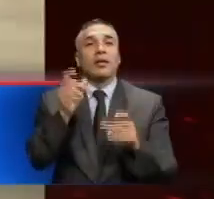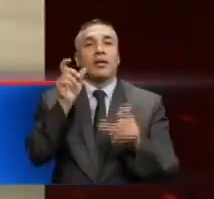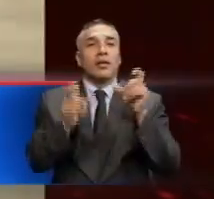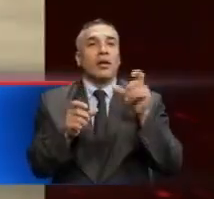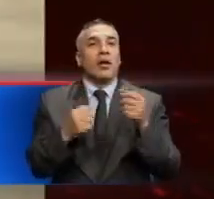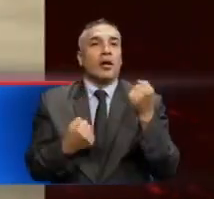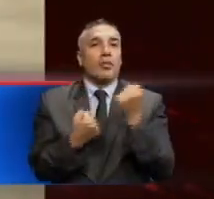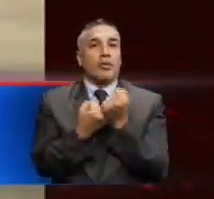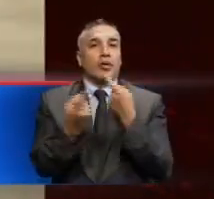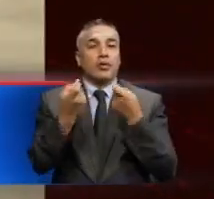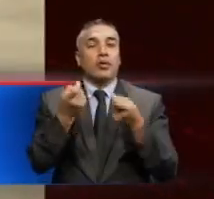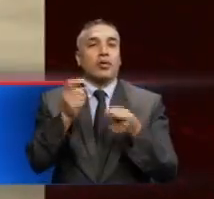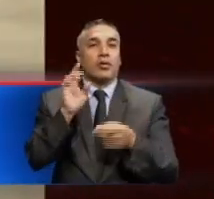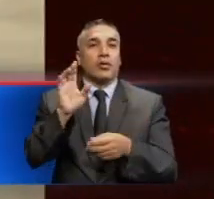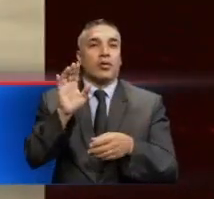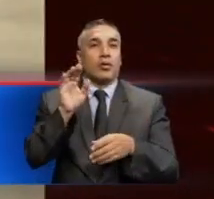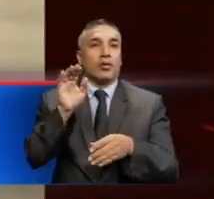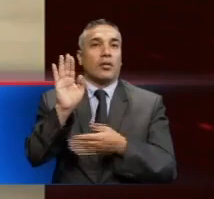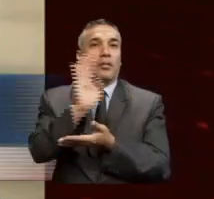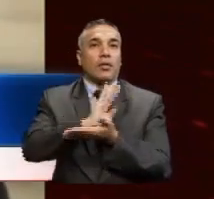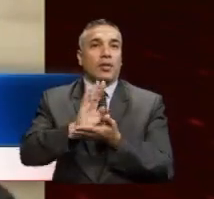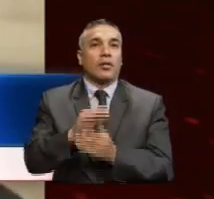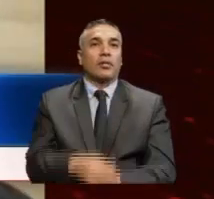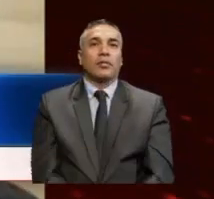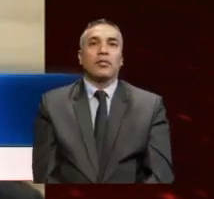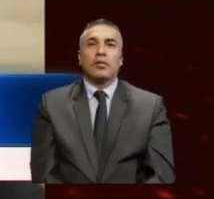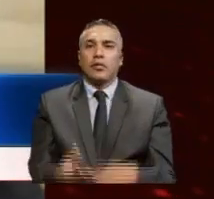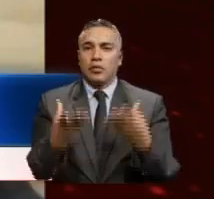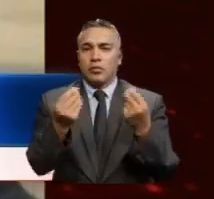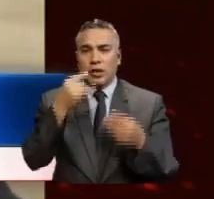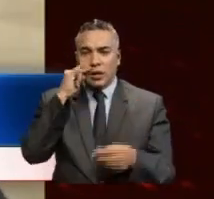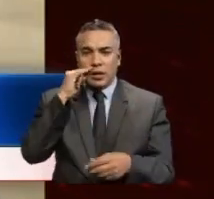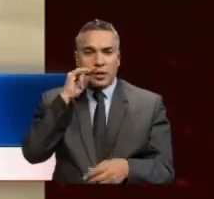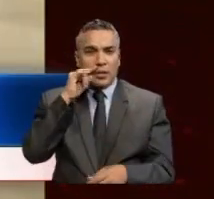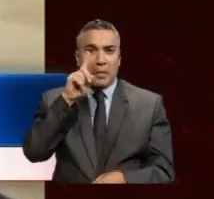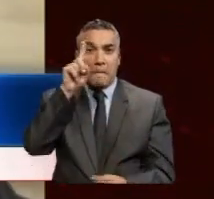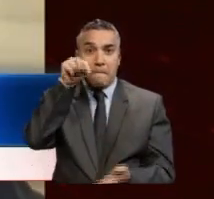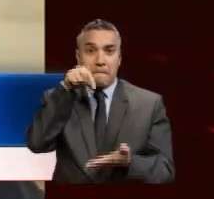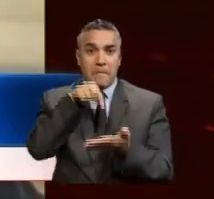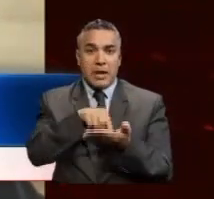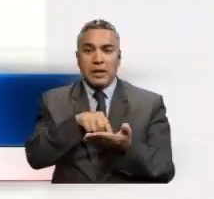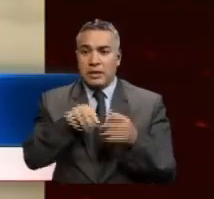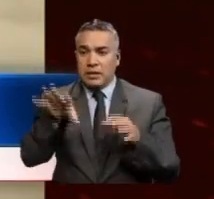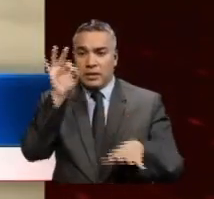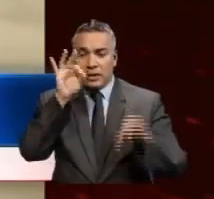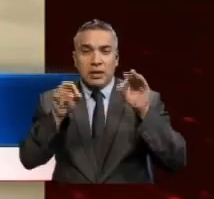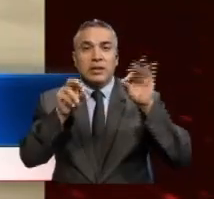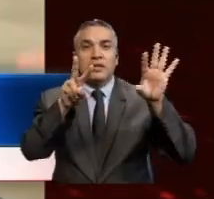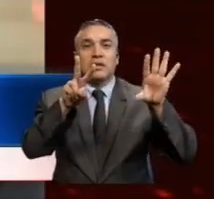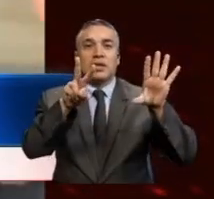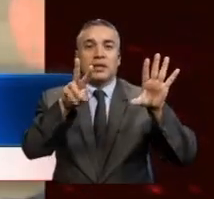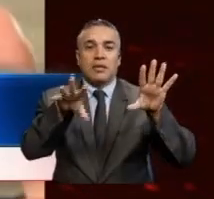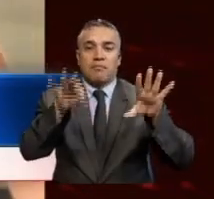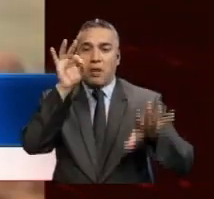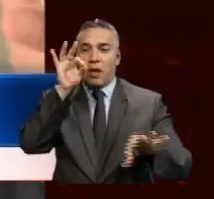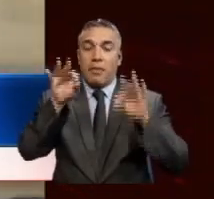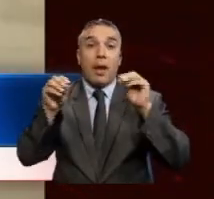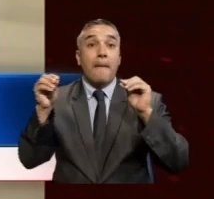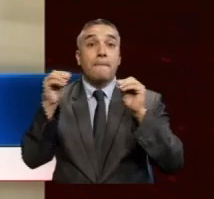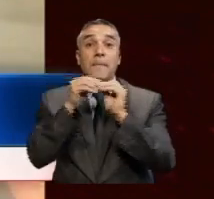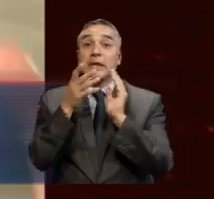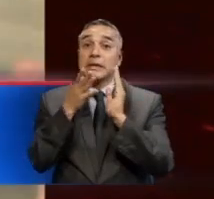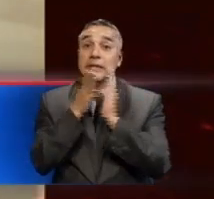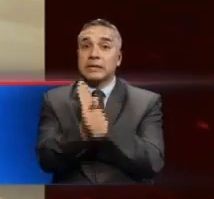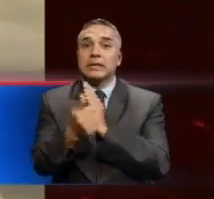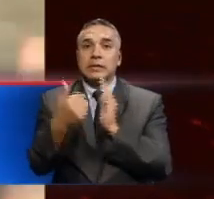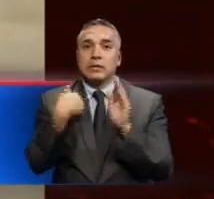1,000 niños beneficiarios del proyecto y hemos elegido de esos 1,000 niños a 7, los que más habilidades